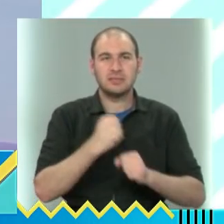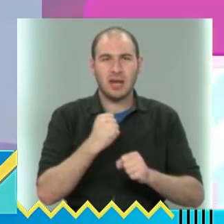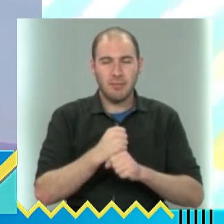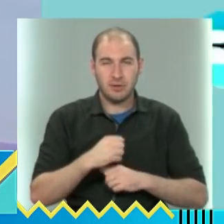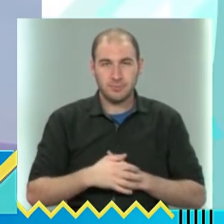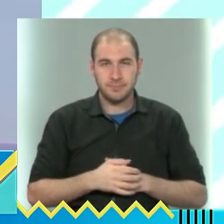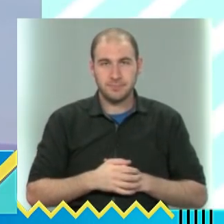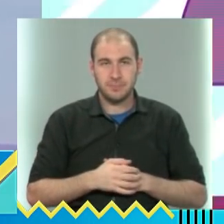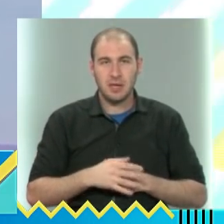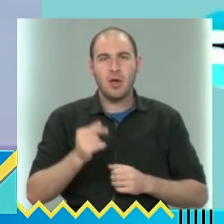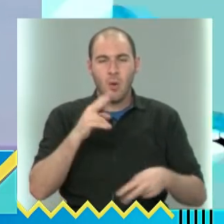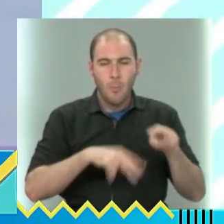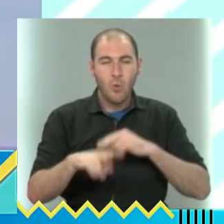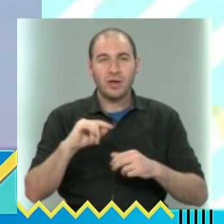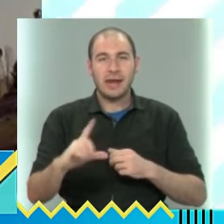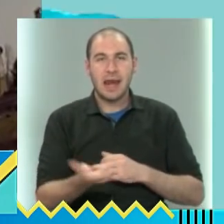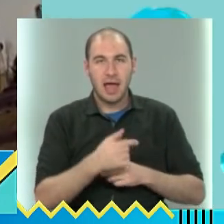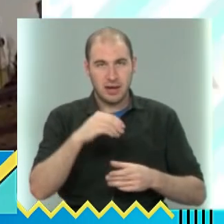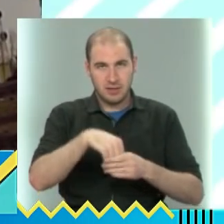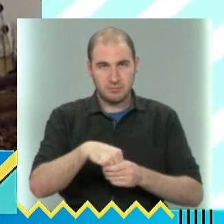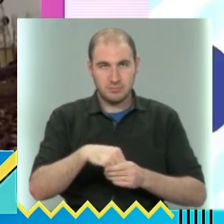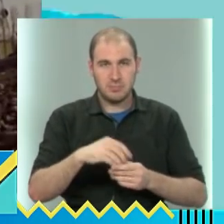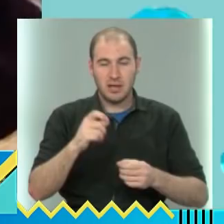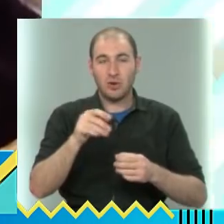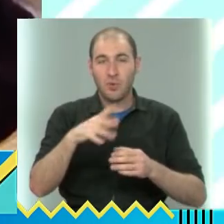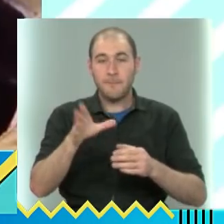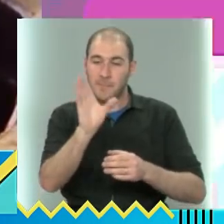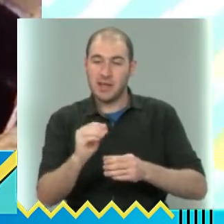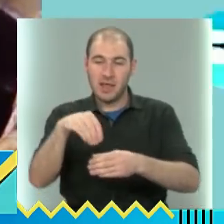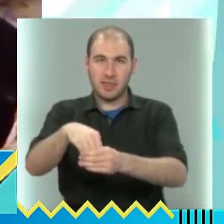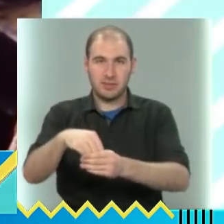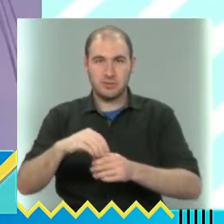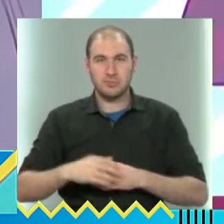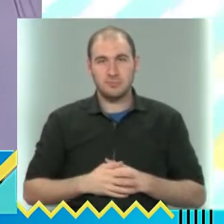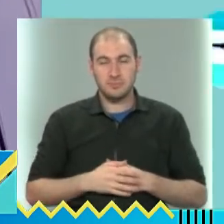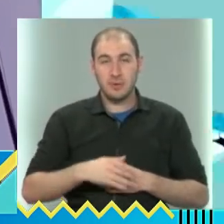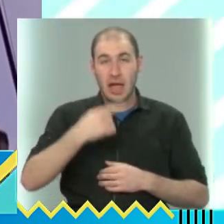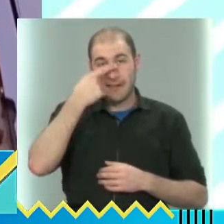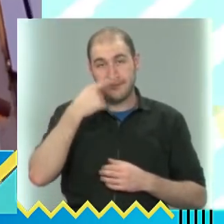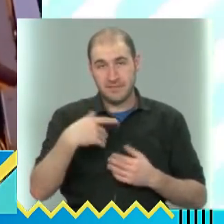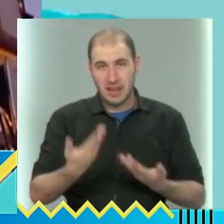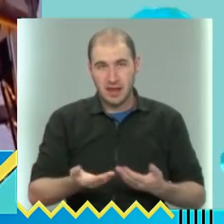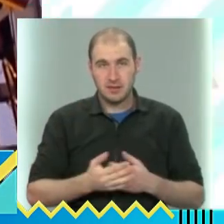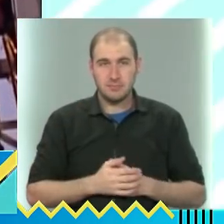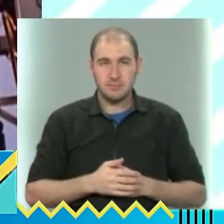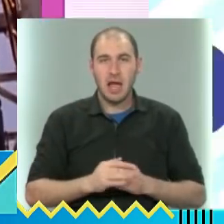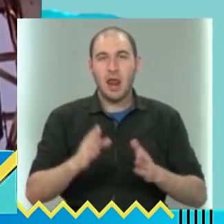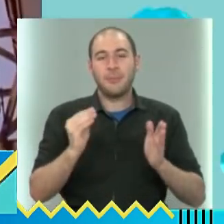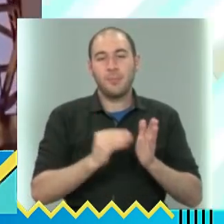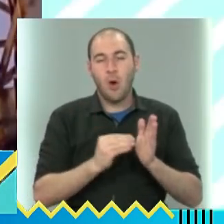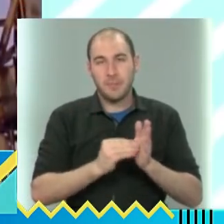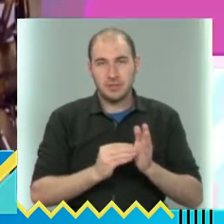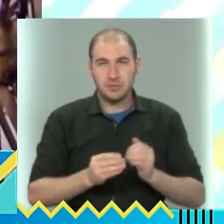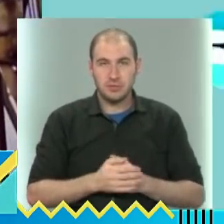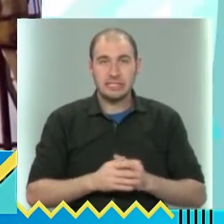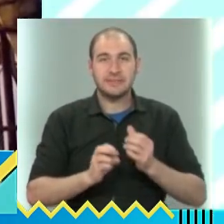de exploración no convencional adentro de su territorio. Con lo cual, en definitiva, puede haber sido en un momento en el